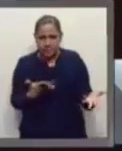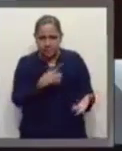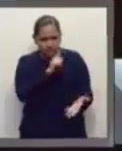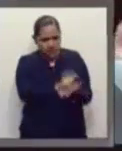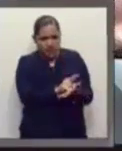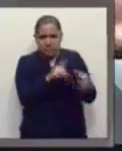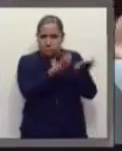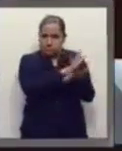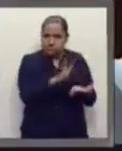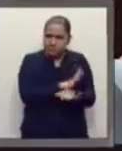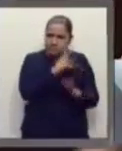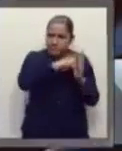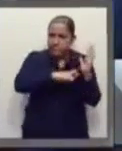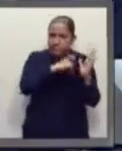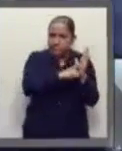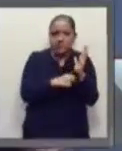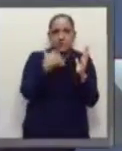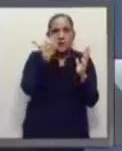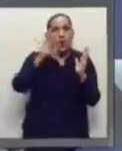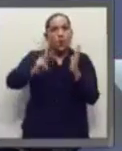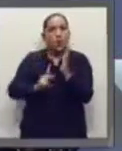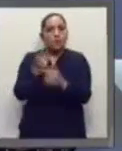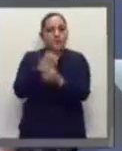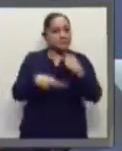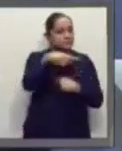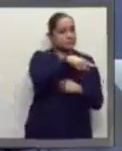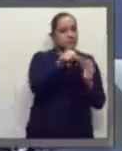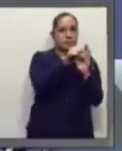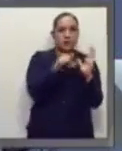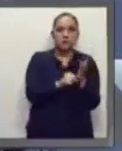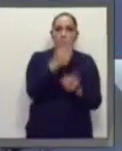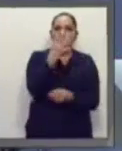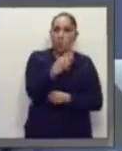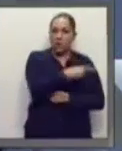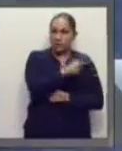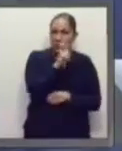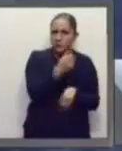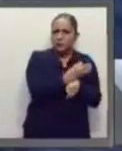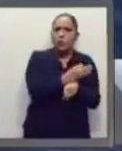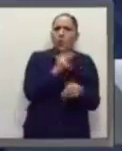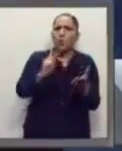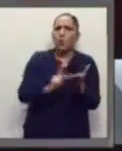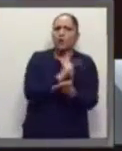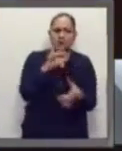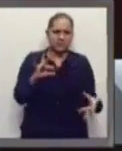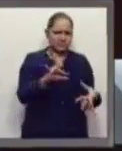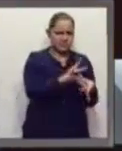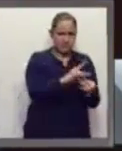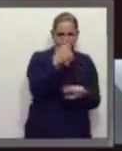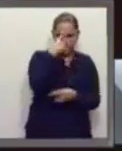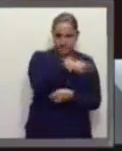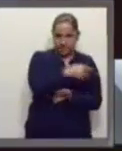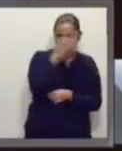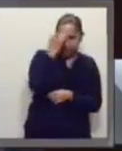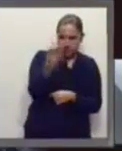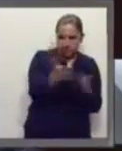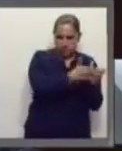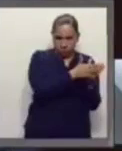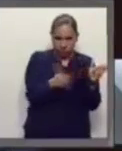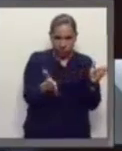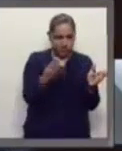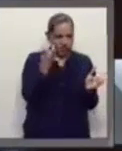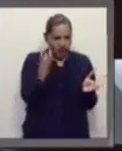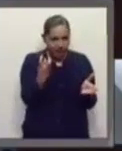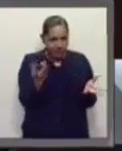norma transitoria que ya cumplió su objetivo y ampliar un periodo que en ella se señalaba. Esta es una aberración